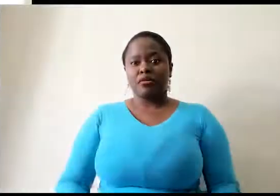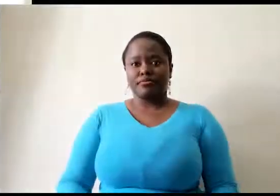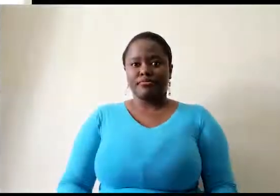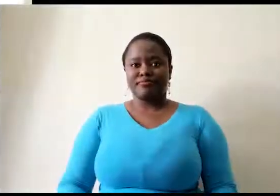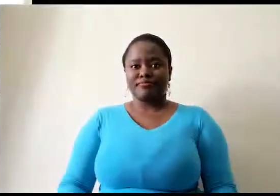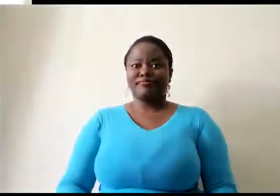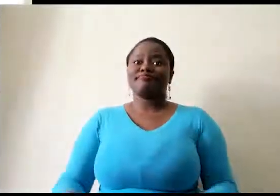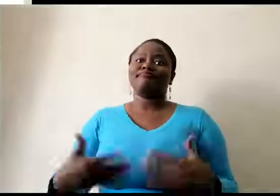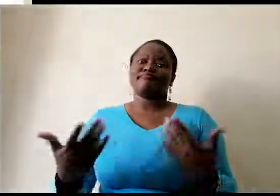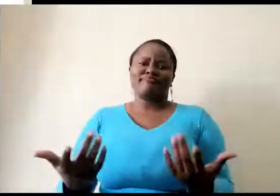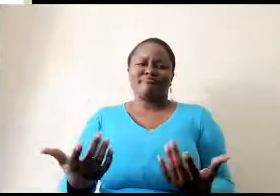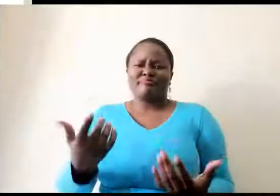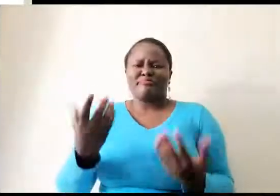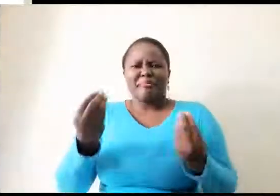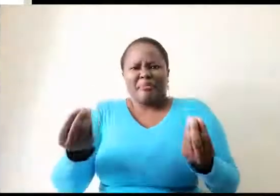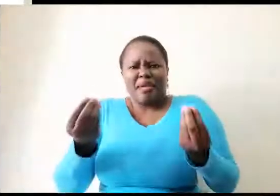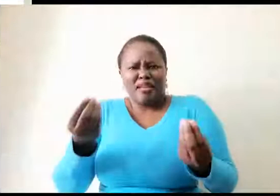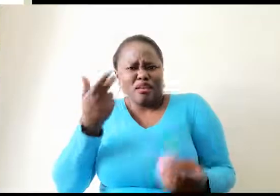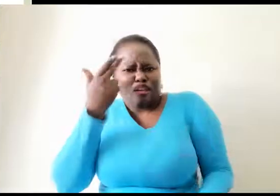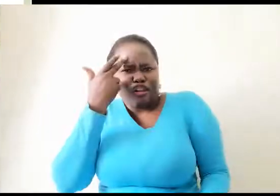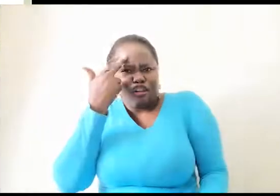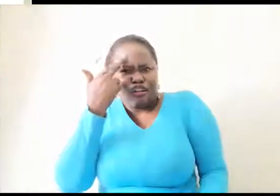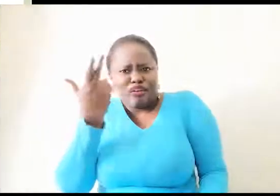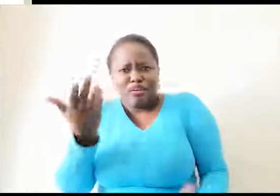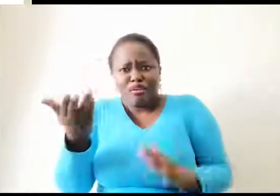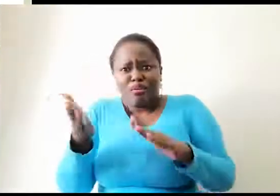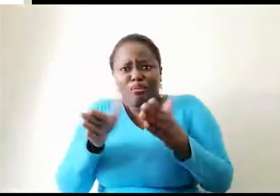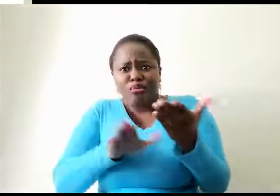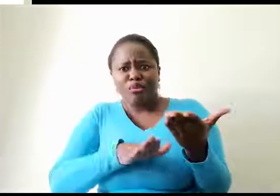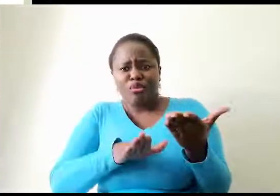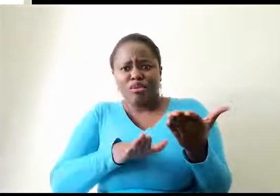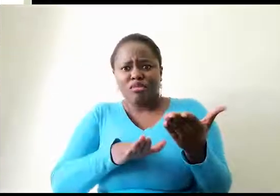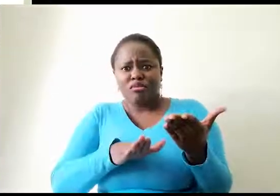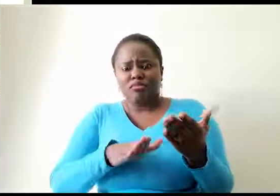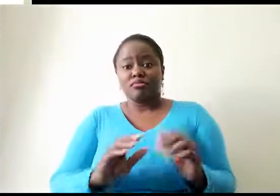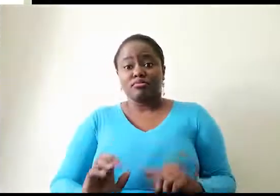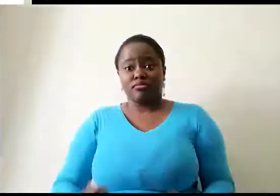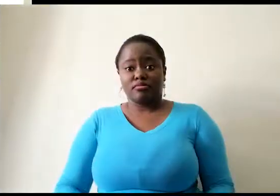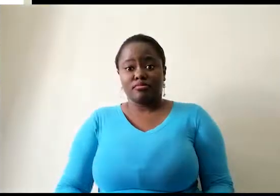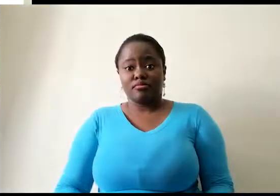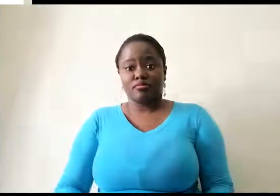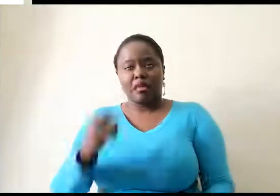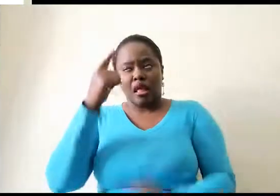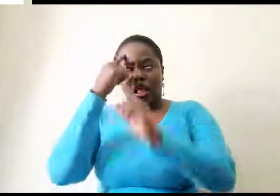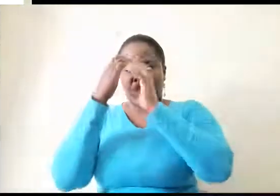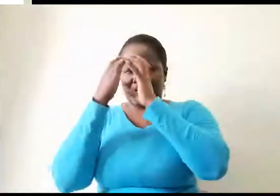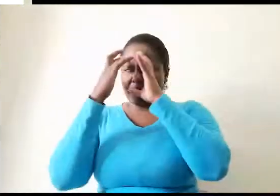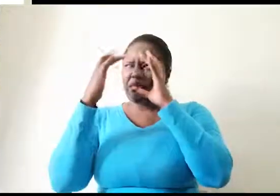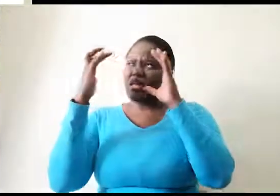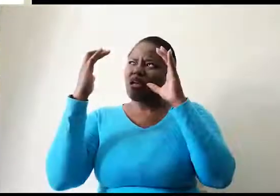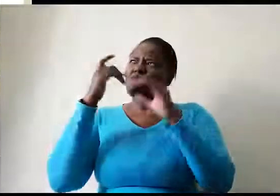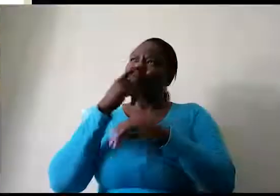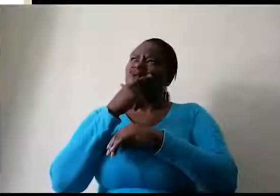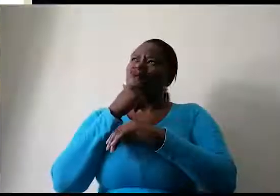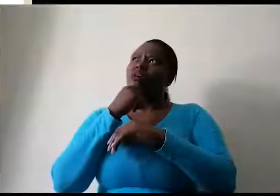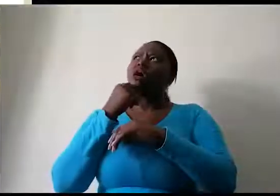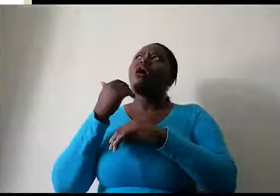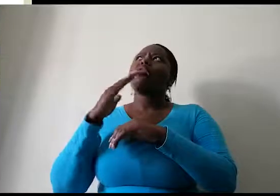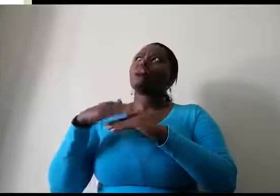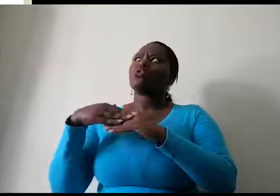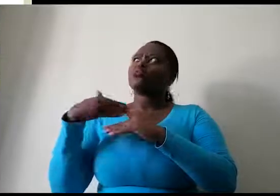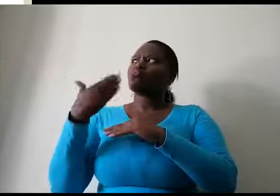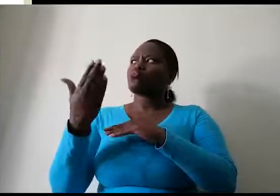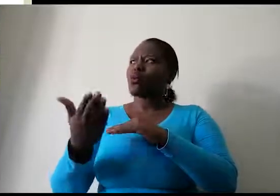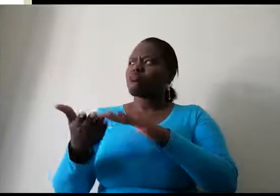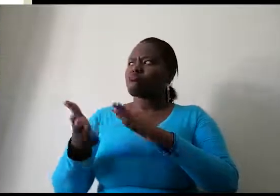igualmente absurdo e irracional. Es un temor que se produce por dos motivos. O bien, la imaginación nos lleva a pensar que